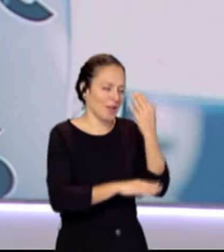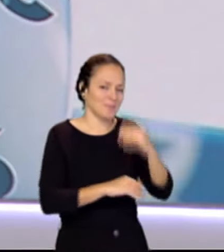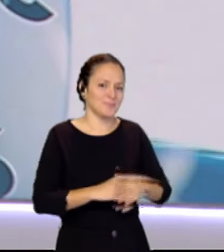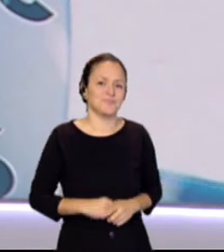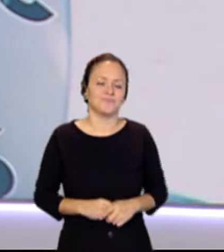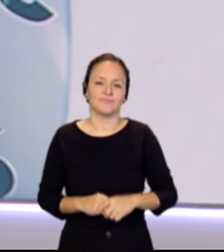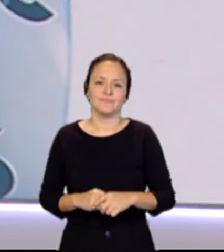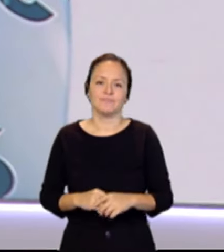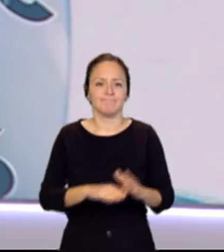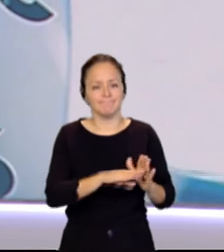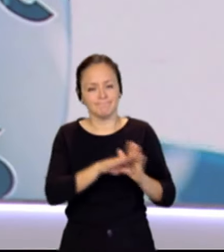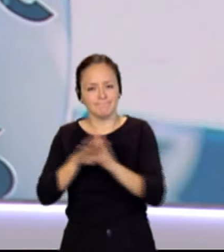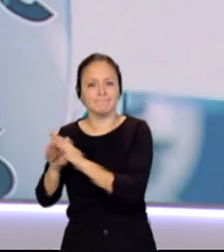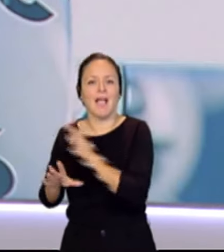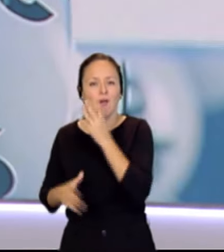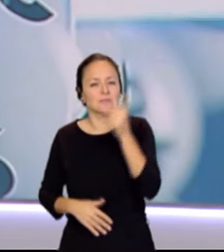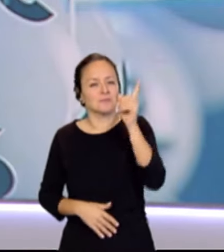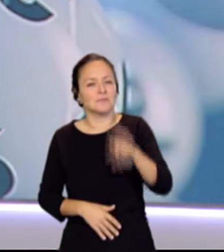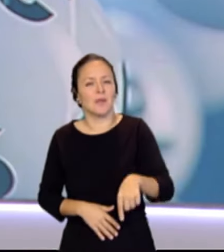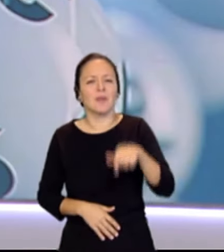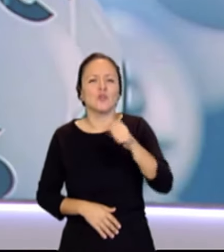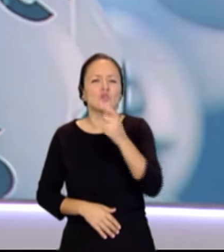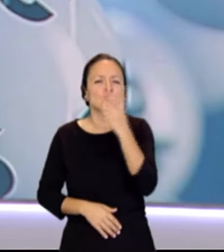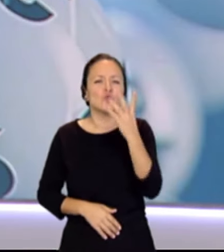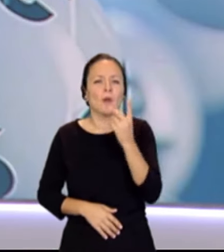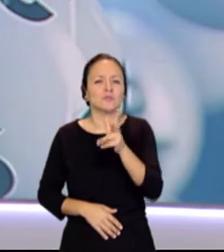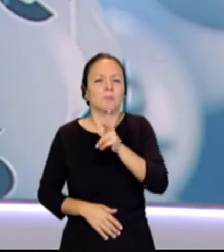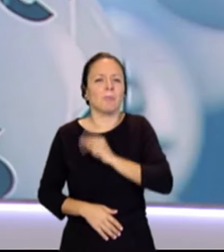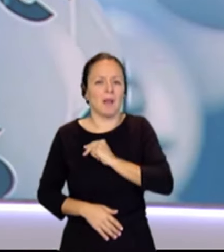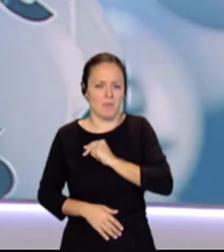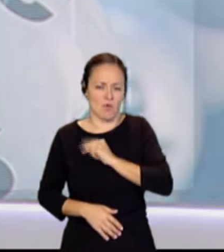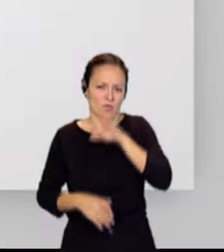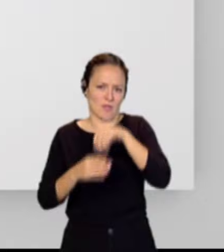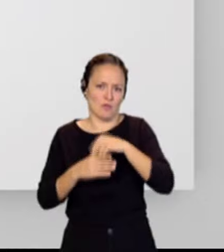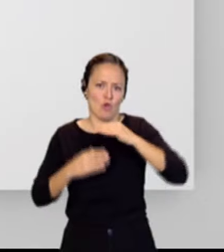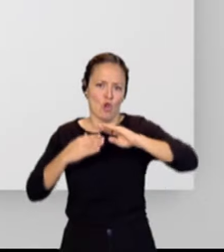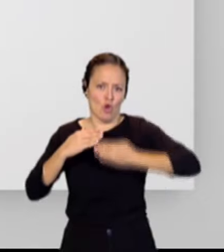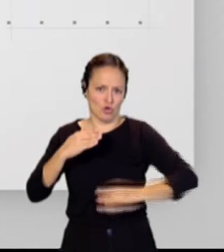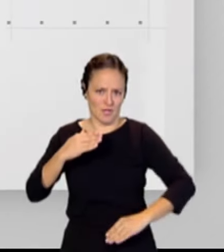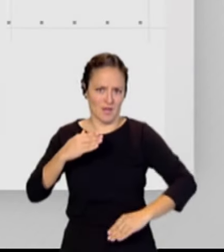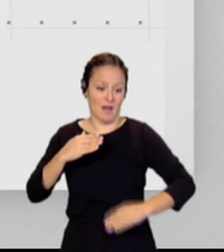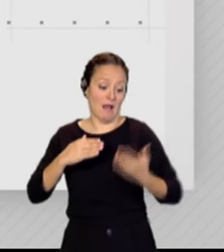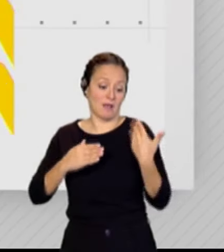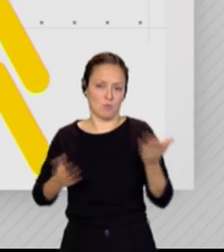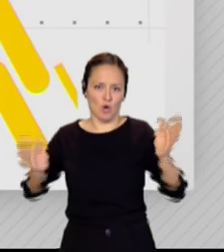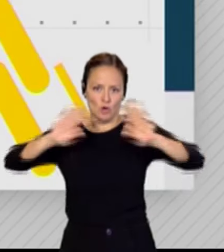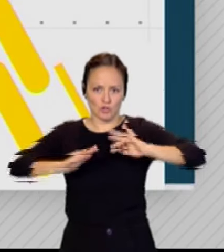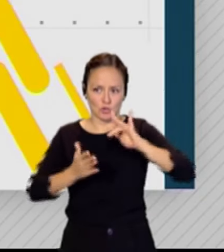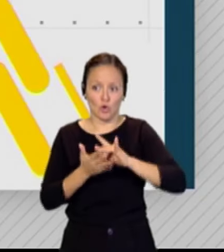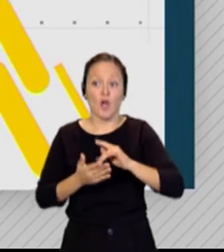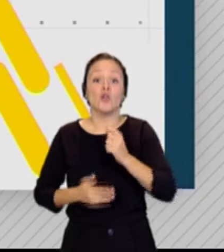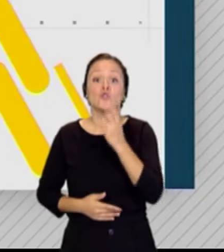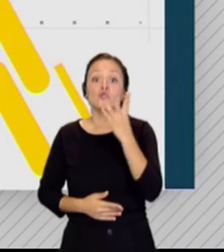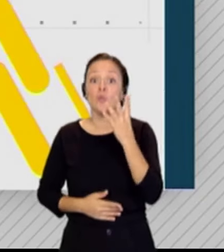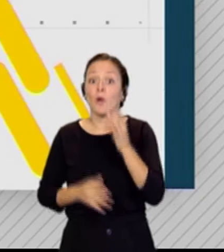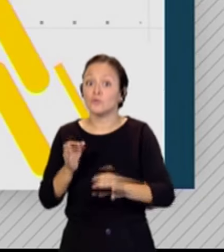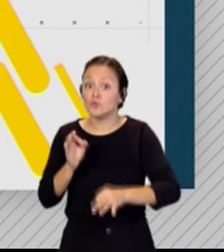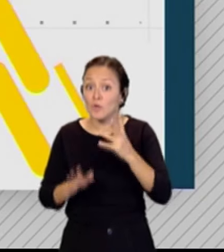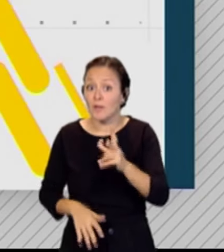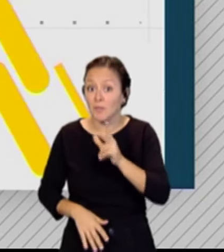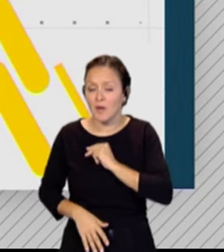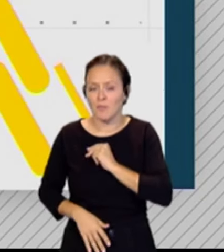días tambi en este punto de la mañana los números premiados en los sorteos de lotería celebrados anoche comenzamos con el número agraciado en el